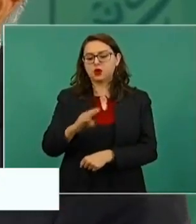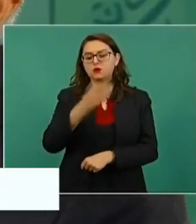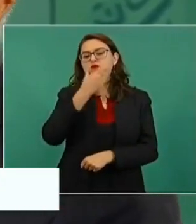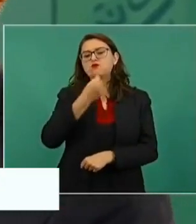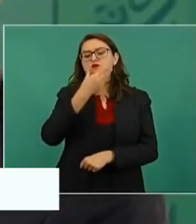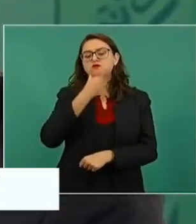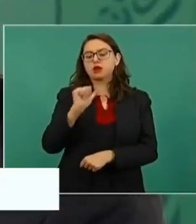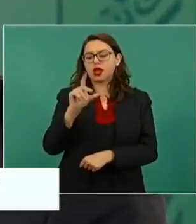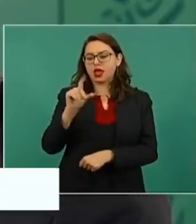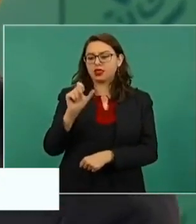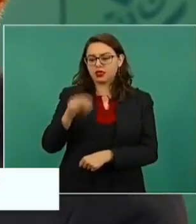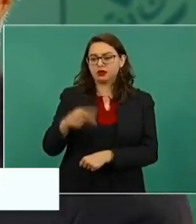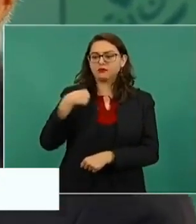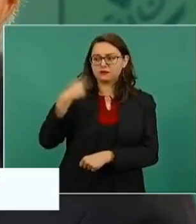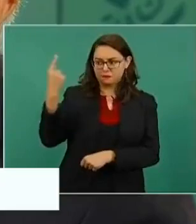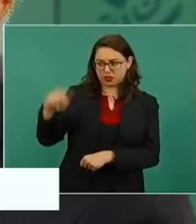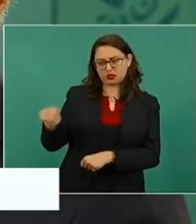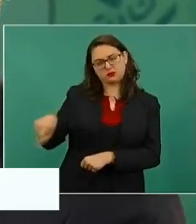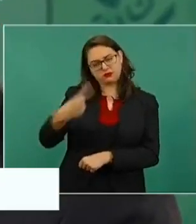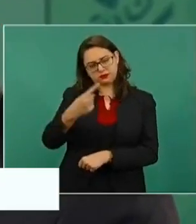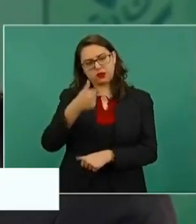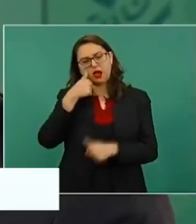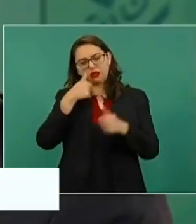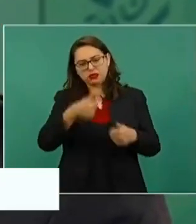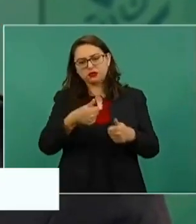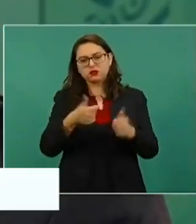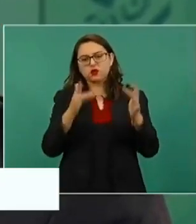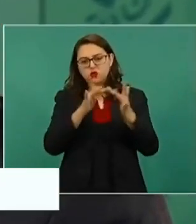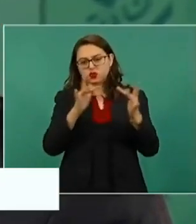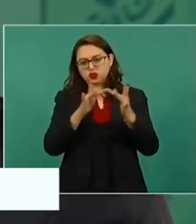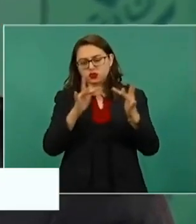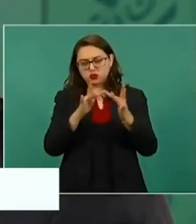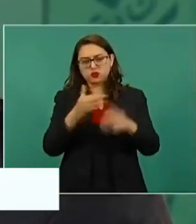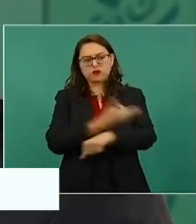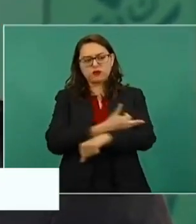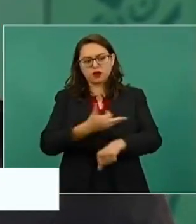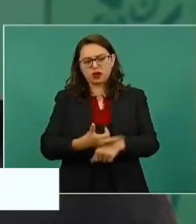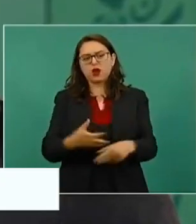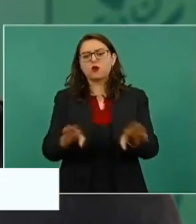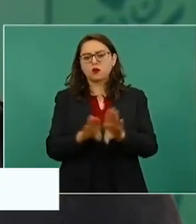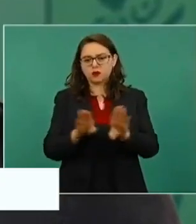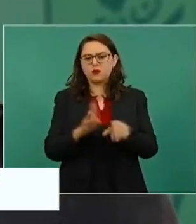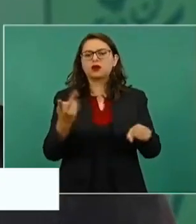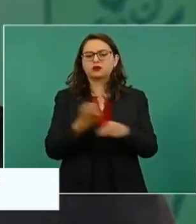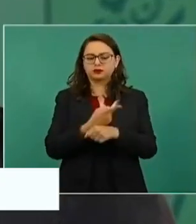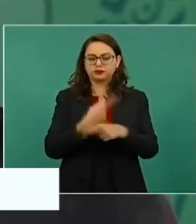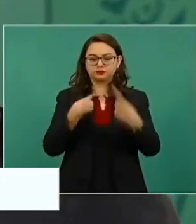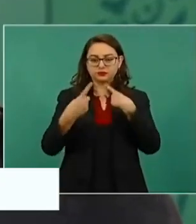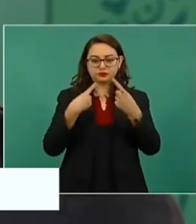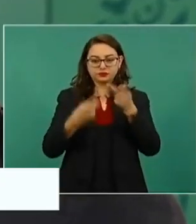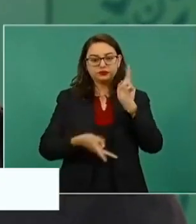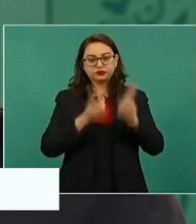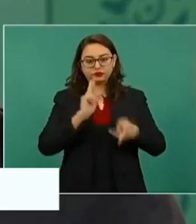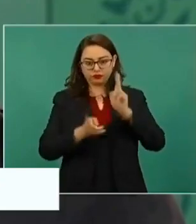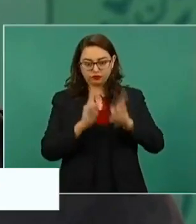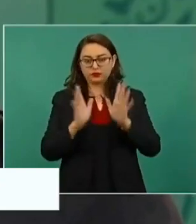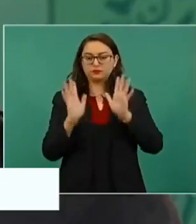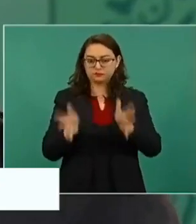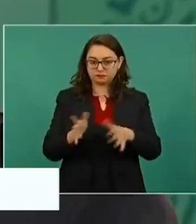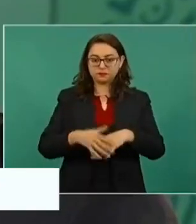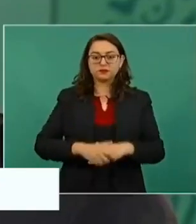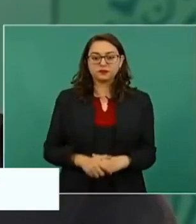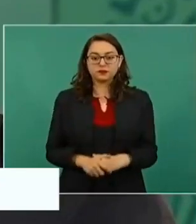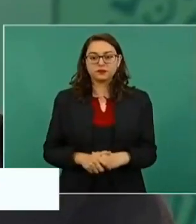Augusto López Hernández, para que se comunique con la familia, con el papá del joven, y